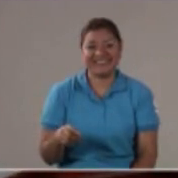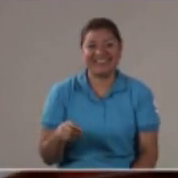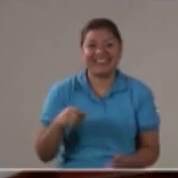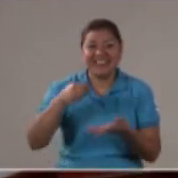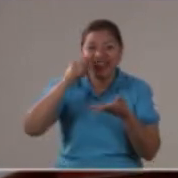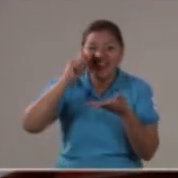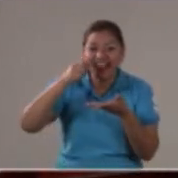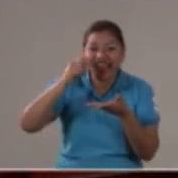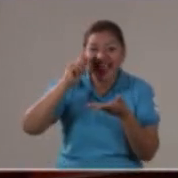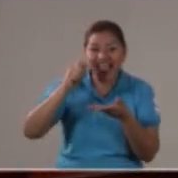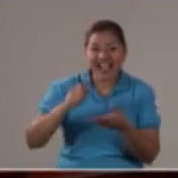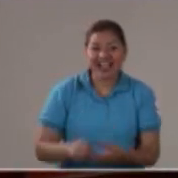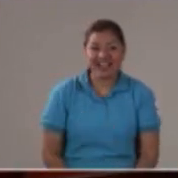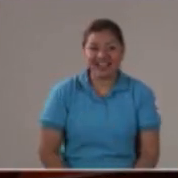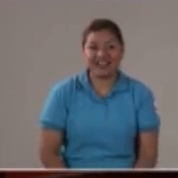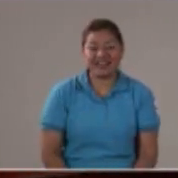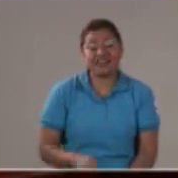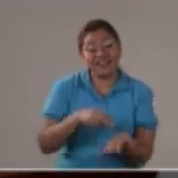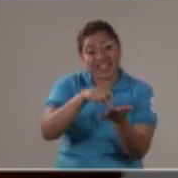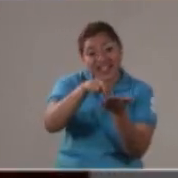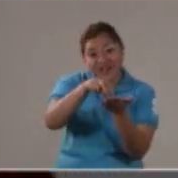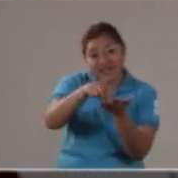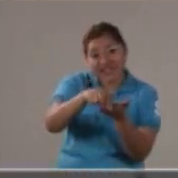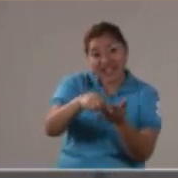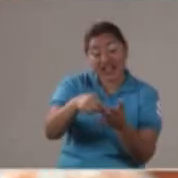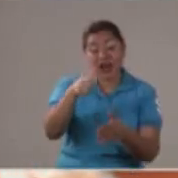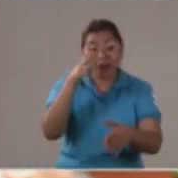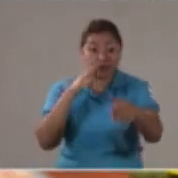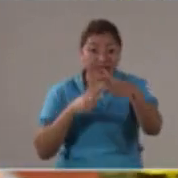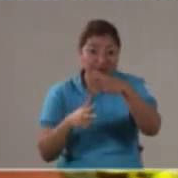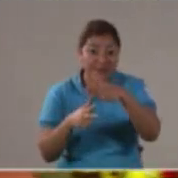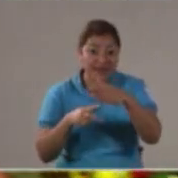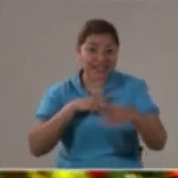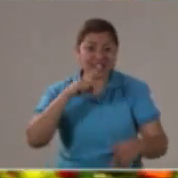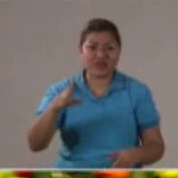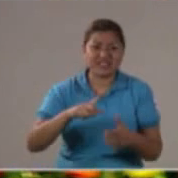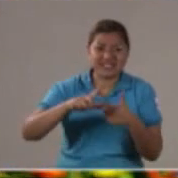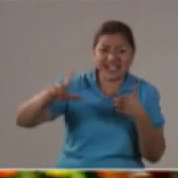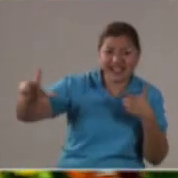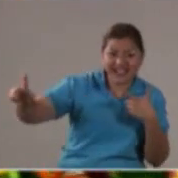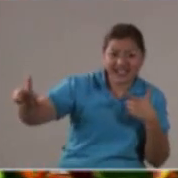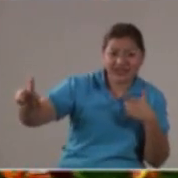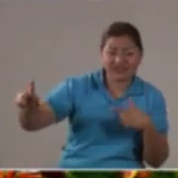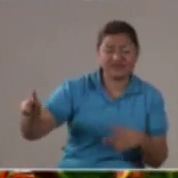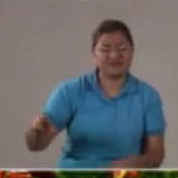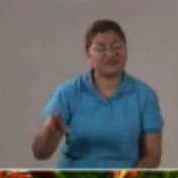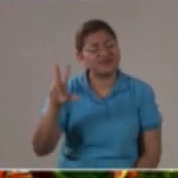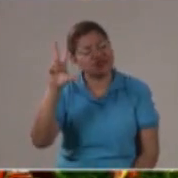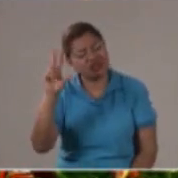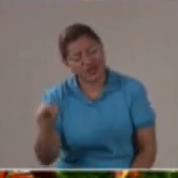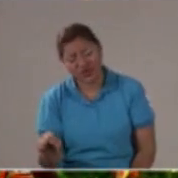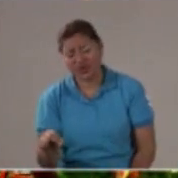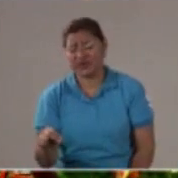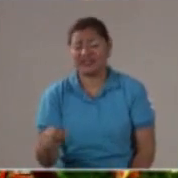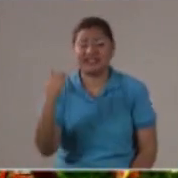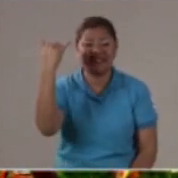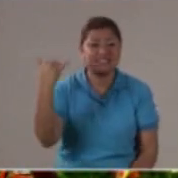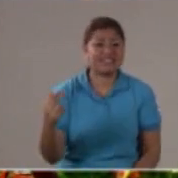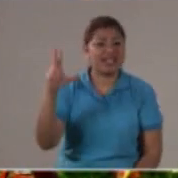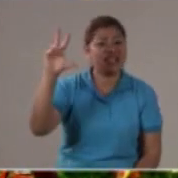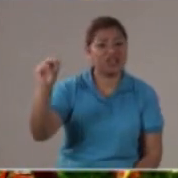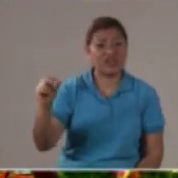Barranquilla, hermano. Y de ahí venirme a pie. Y era que en las noches cuando traigo mi... Deje de maldecir, hombre.